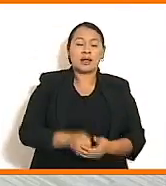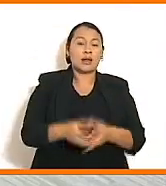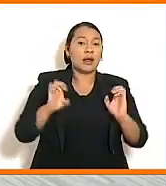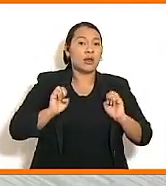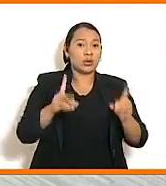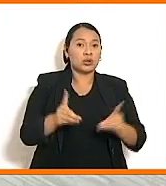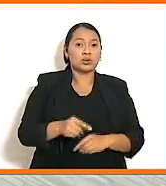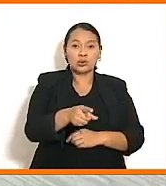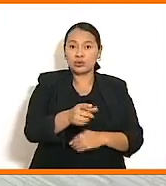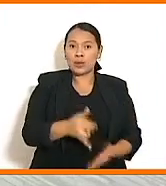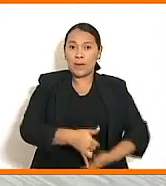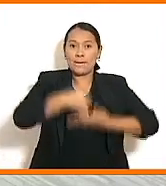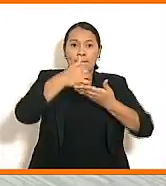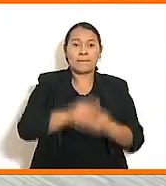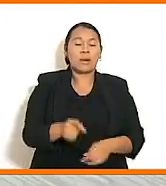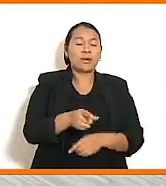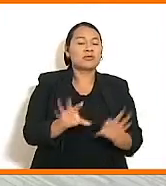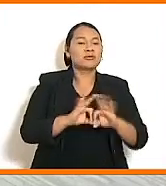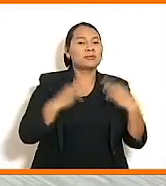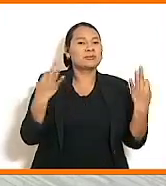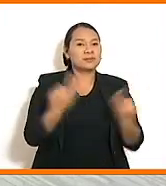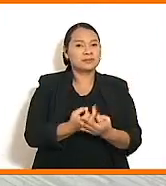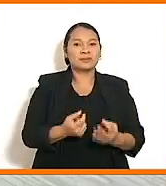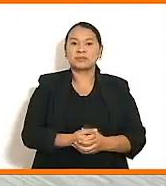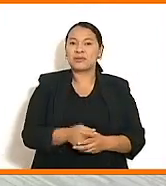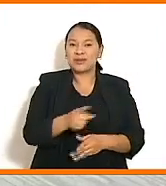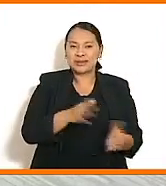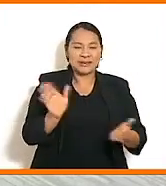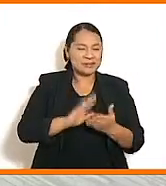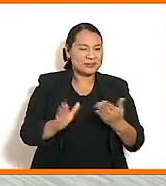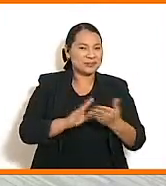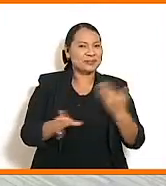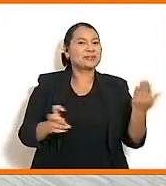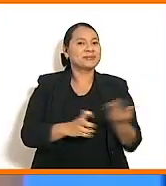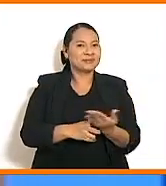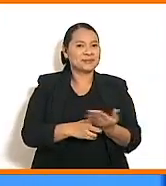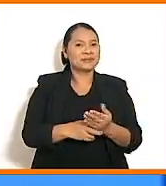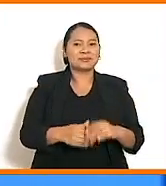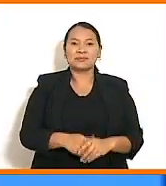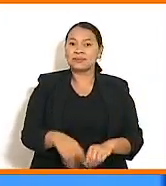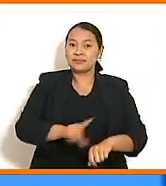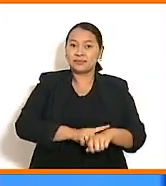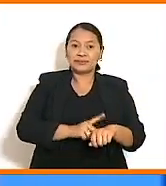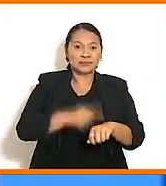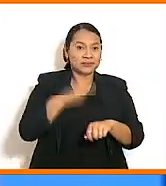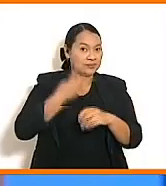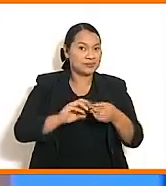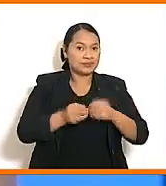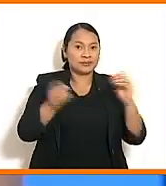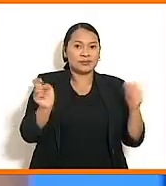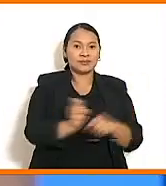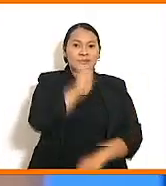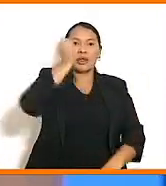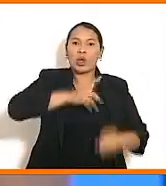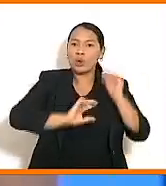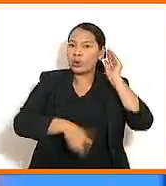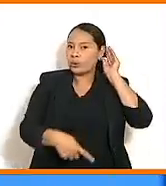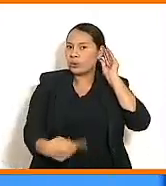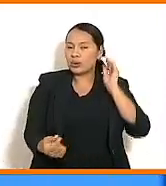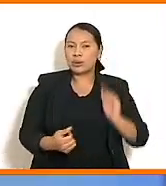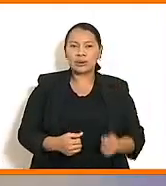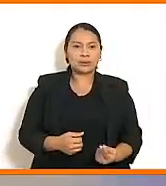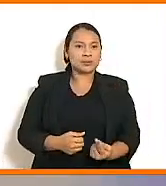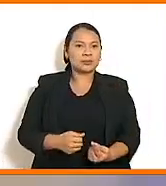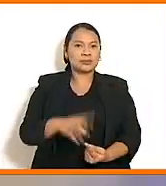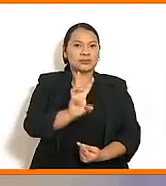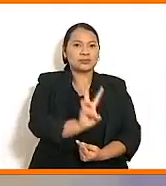uno de tus familiares. ¿Qué esperas? Ve por tu boleto. Viene tu primer dígito para diaria y este es el